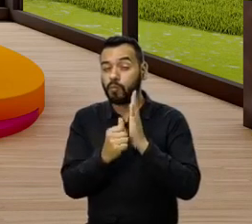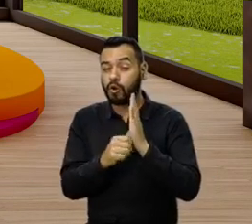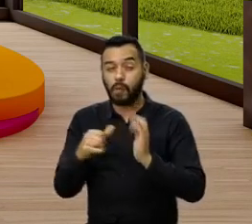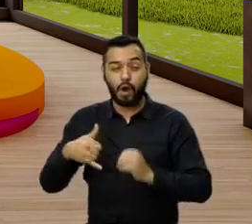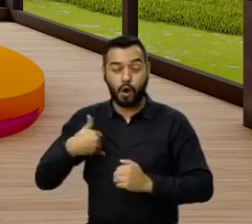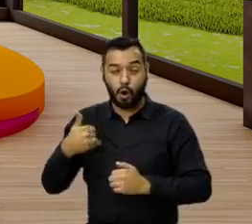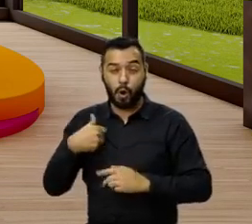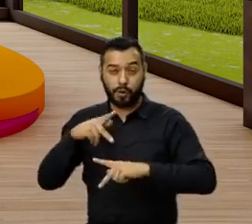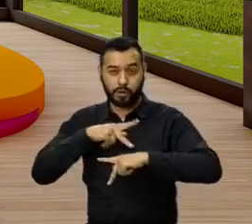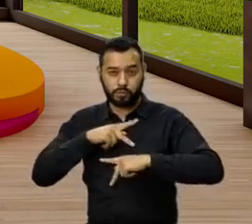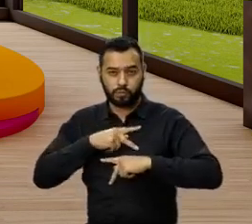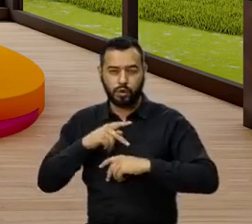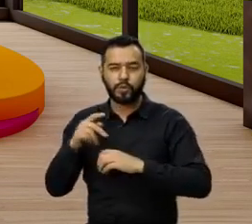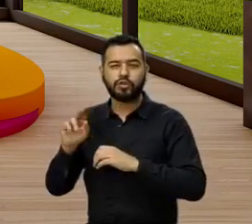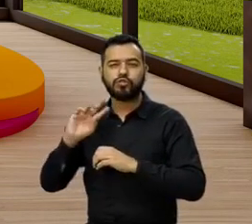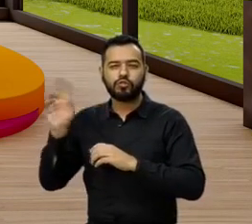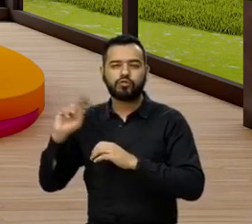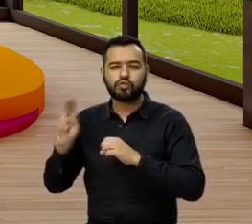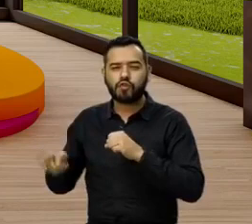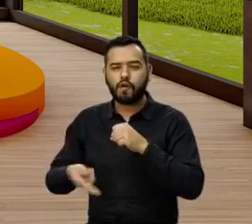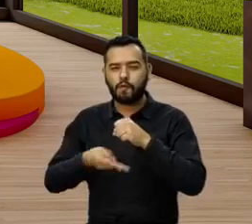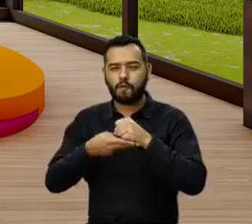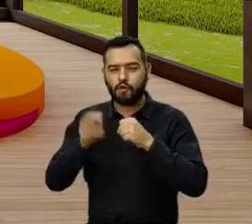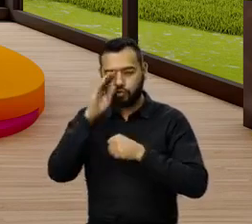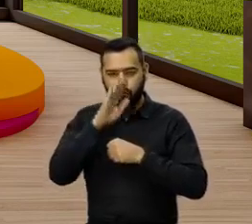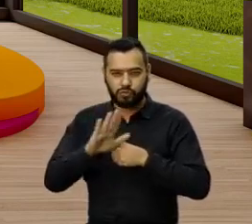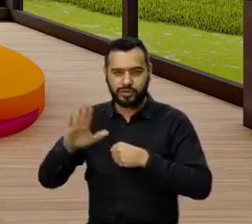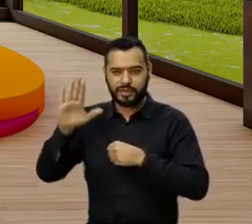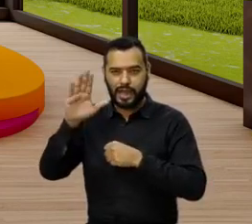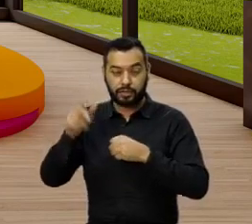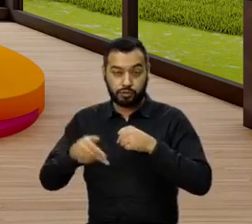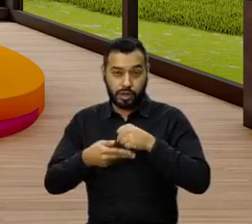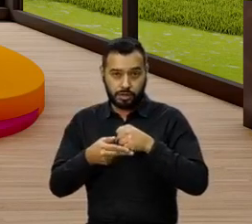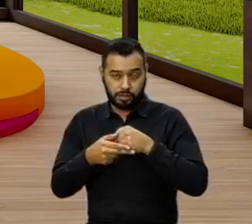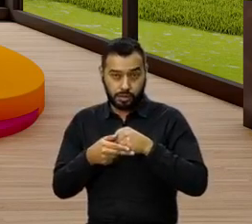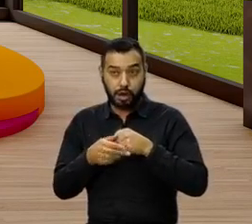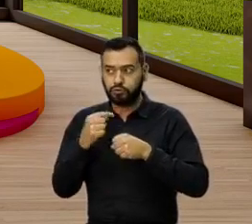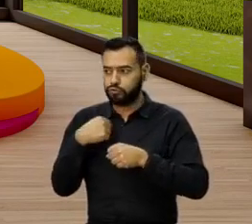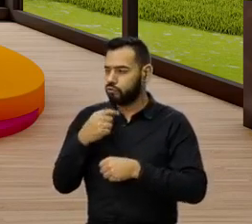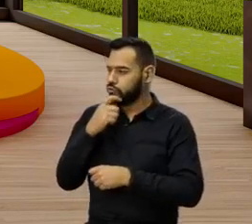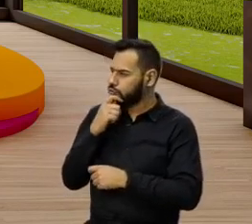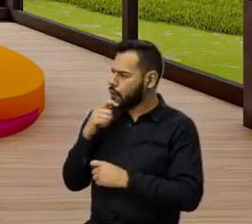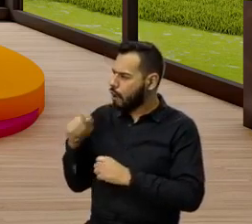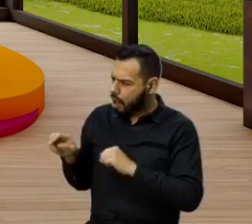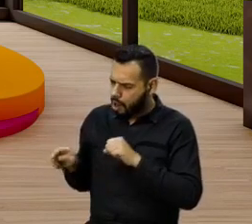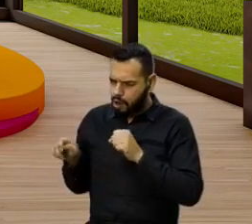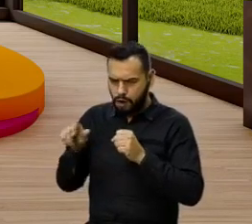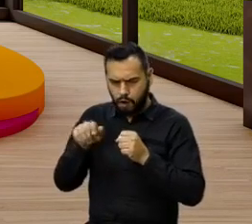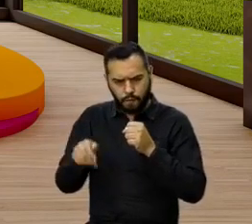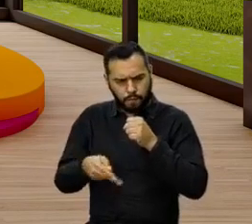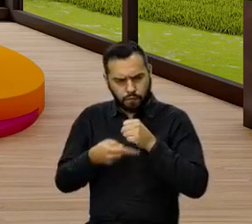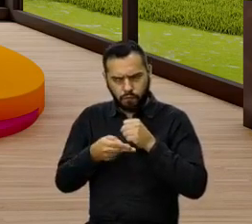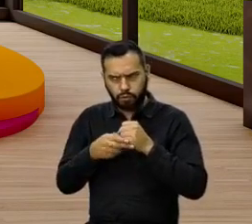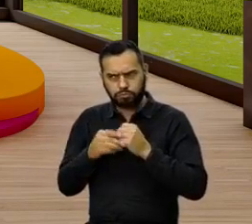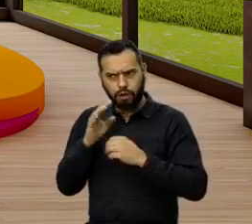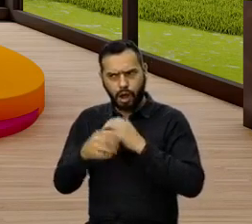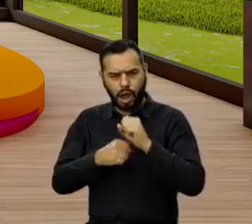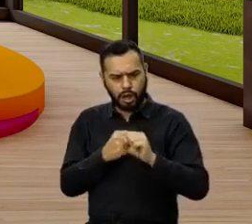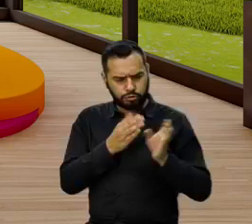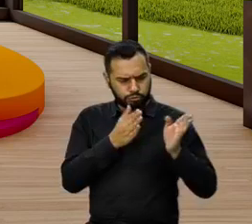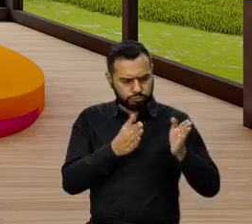propietarios lo maneja el fondo nacional del ahorro entonces la primera invitación cuáles sí yo estoy interesado cumple los rangos de edad no